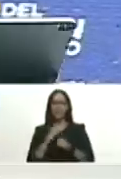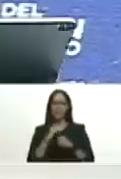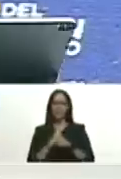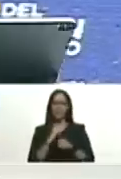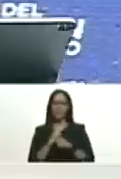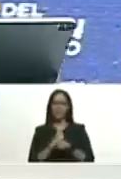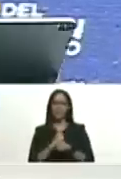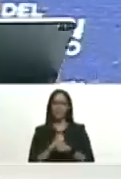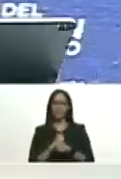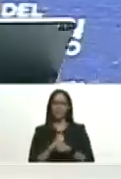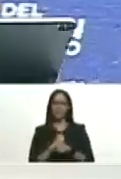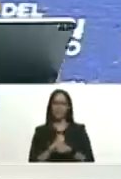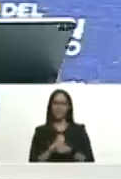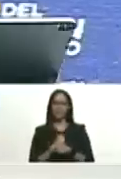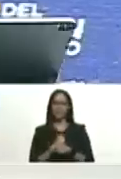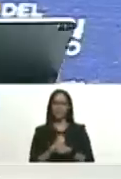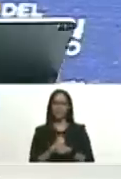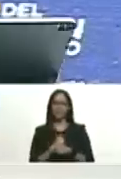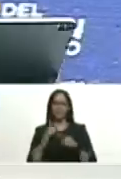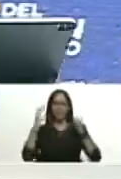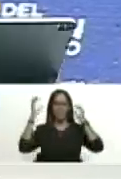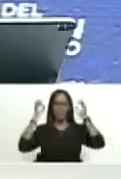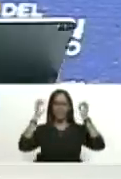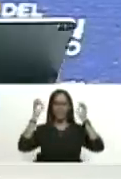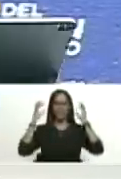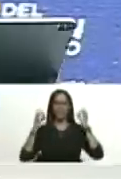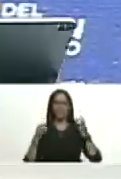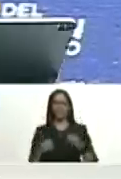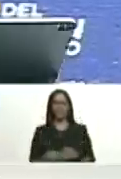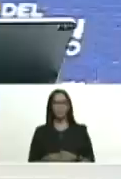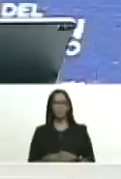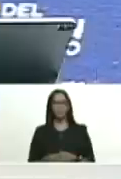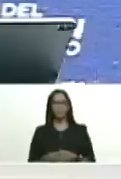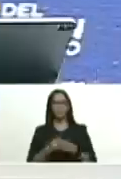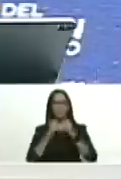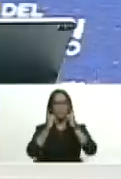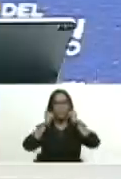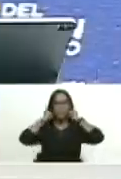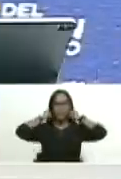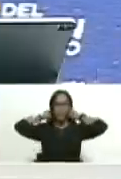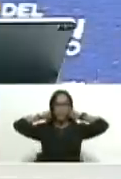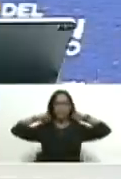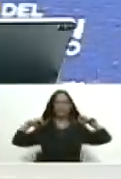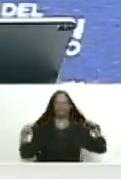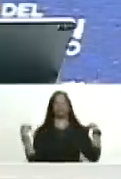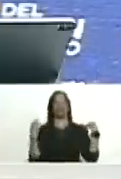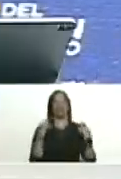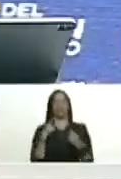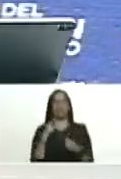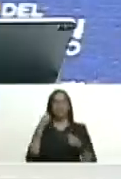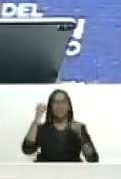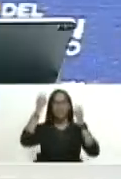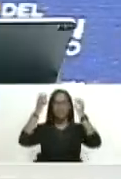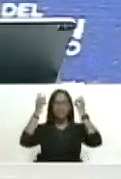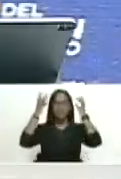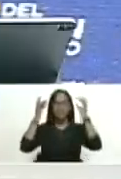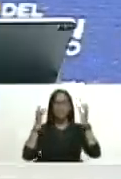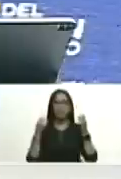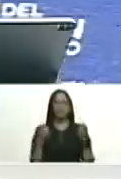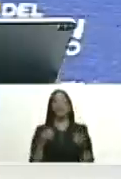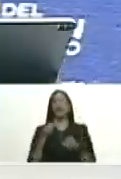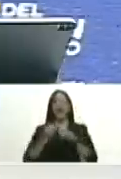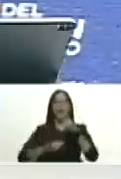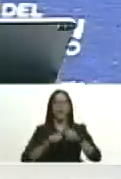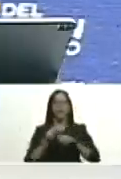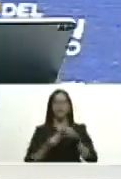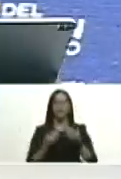trabajador, inventor, que con su creatividad ha acompañado